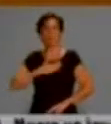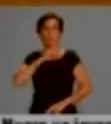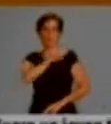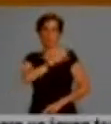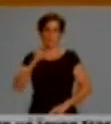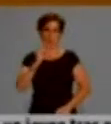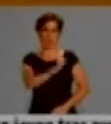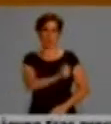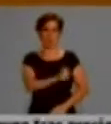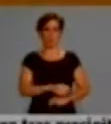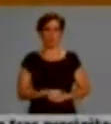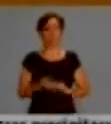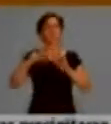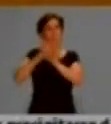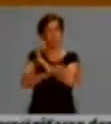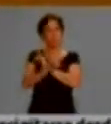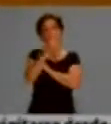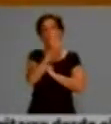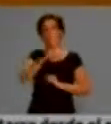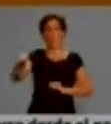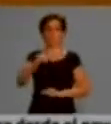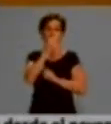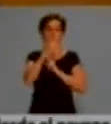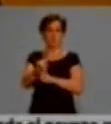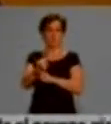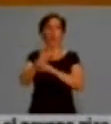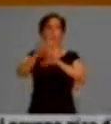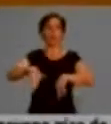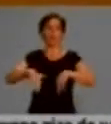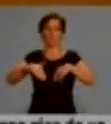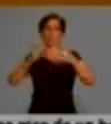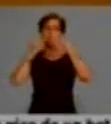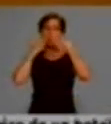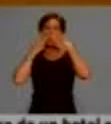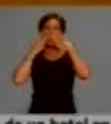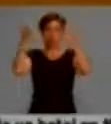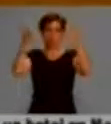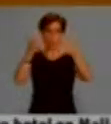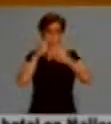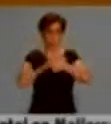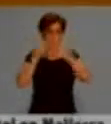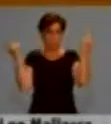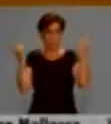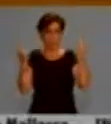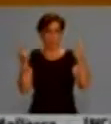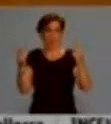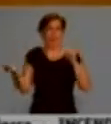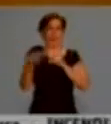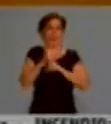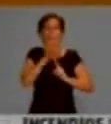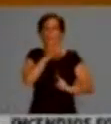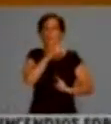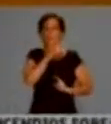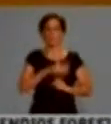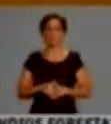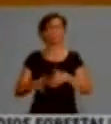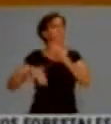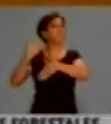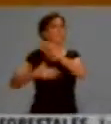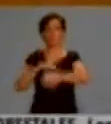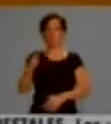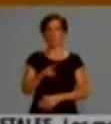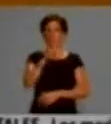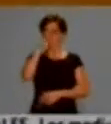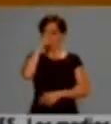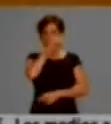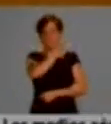Popular. Otra mentira empezaba a desmoronarse. Después de esa declaración del 2 de febrero, yo le